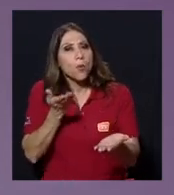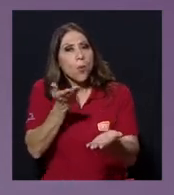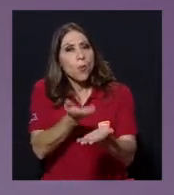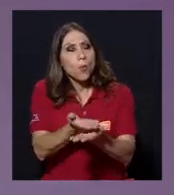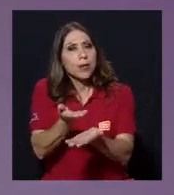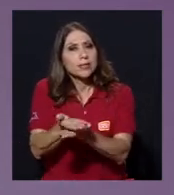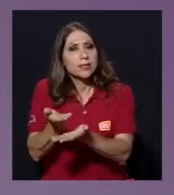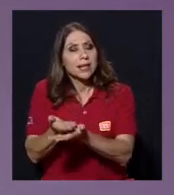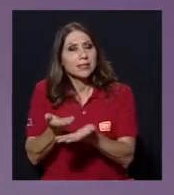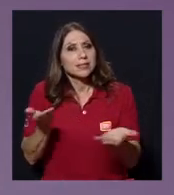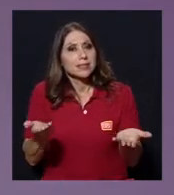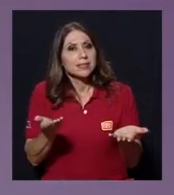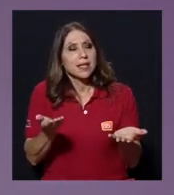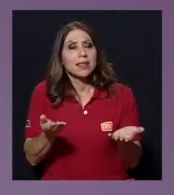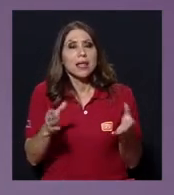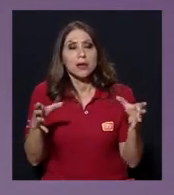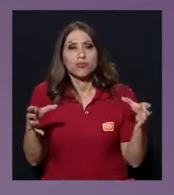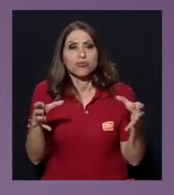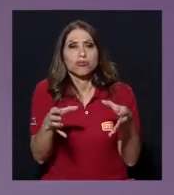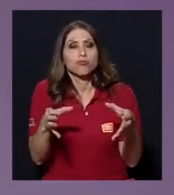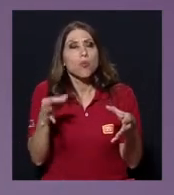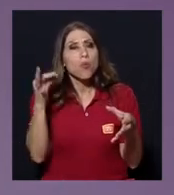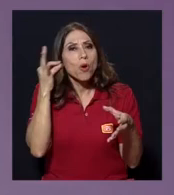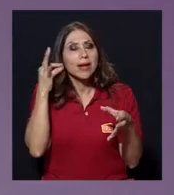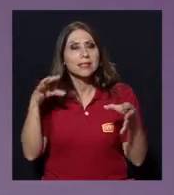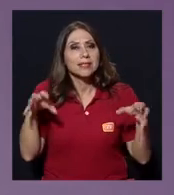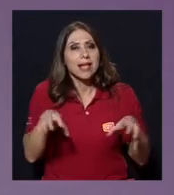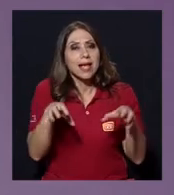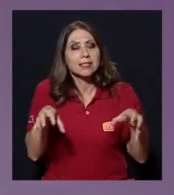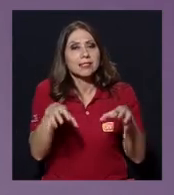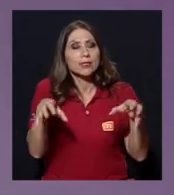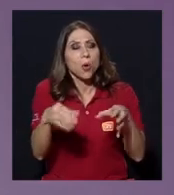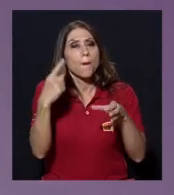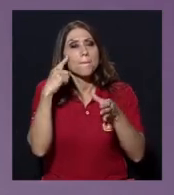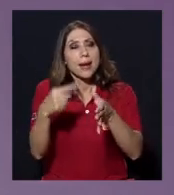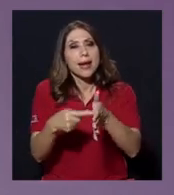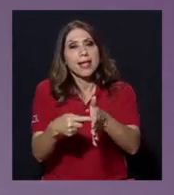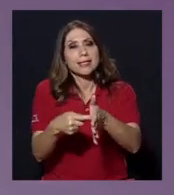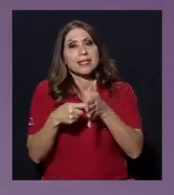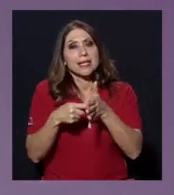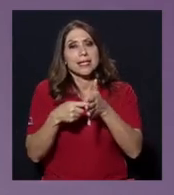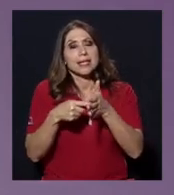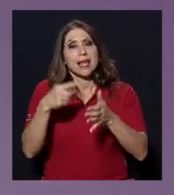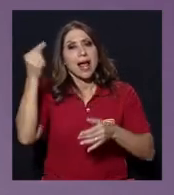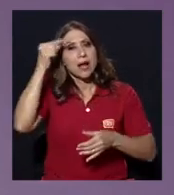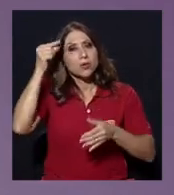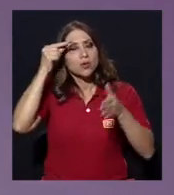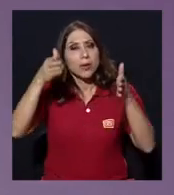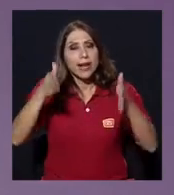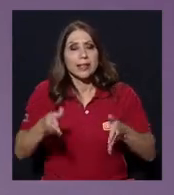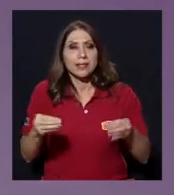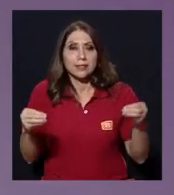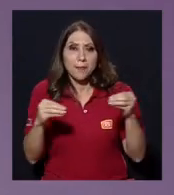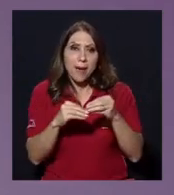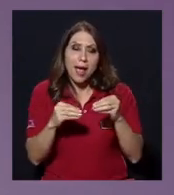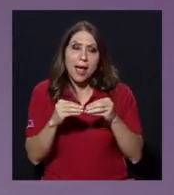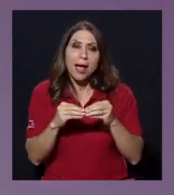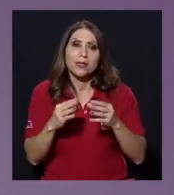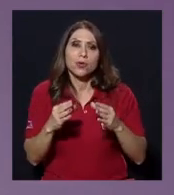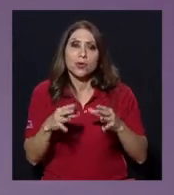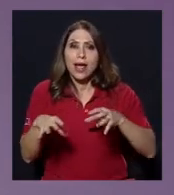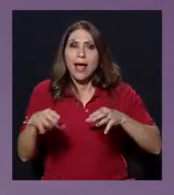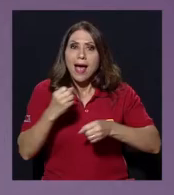propuestas que tiene la Mujeres en Acción para exigir a nuestros